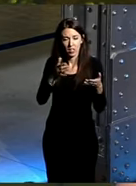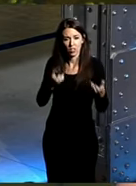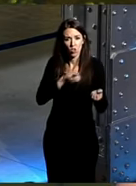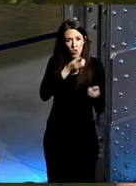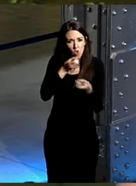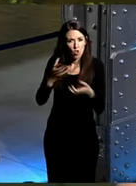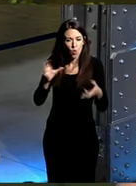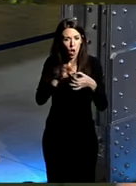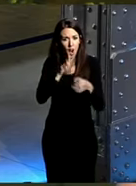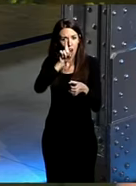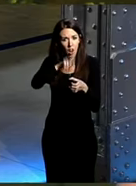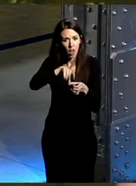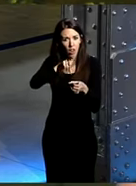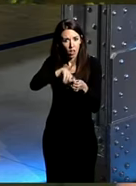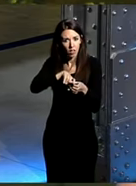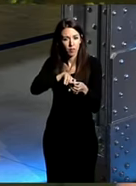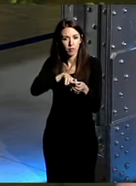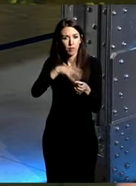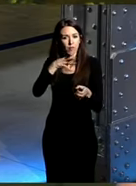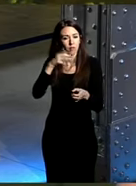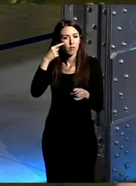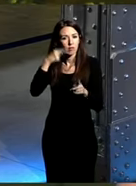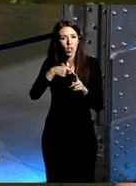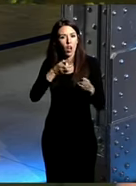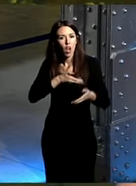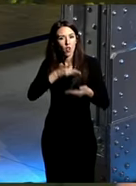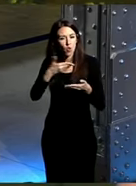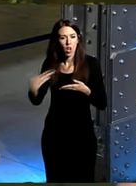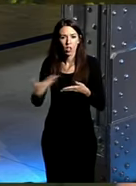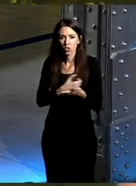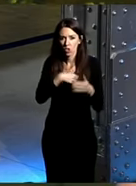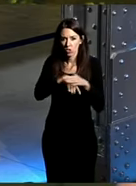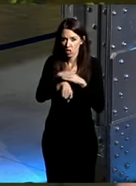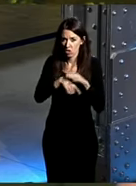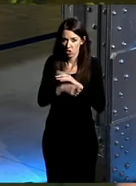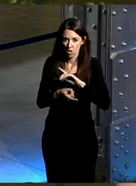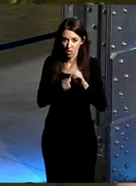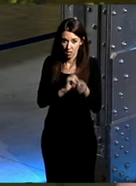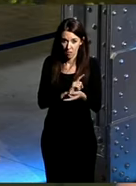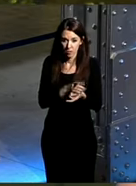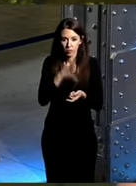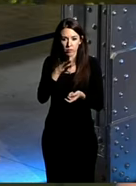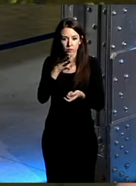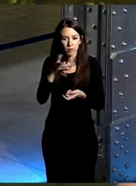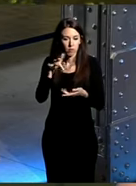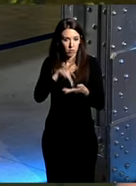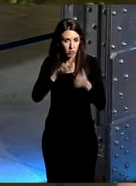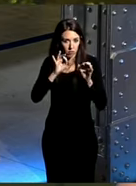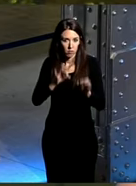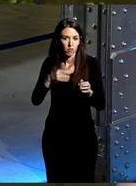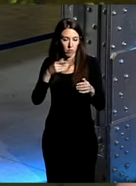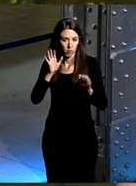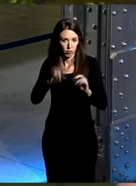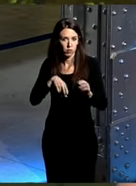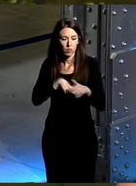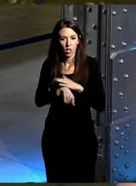ese activismo por ayudar a que todo el mundo gestione este cambio, porque no deja de ser una gestión